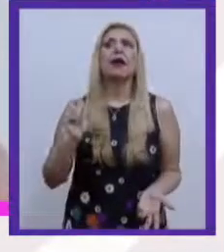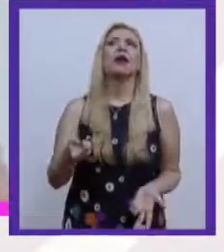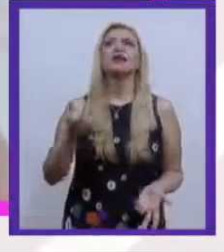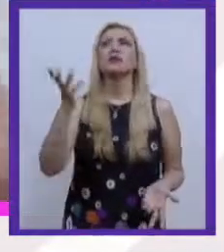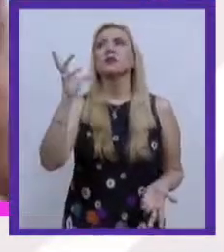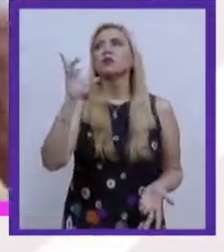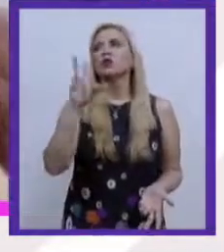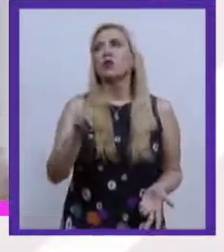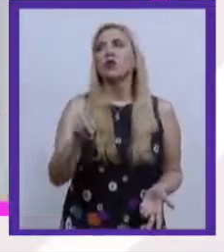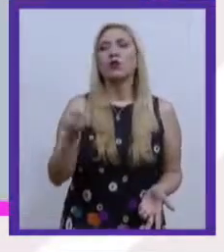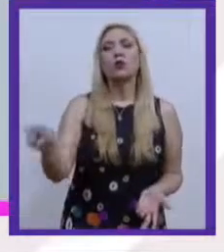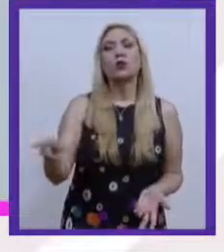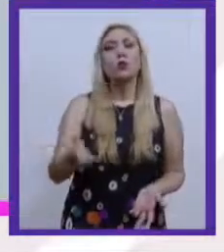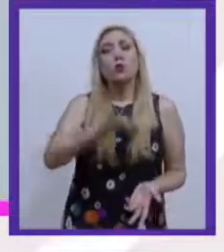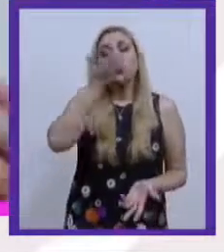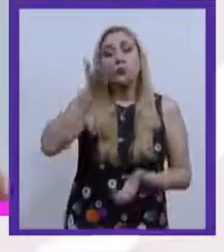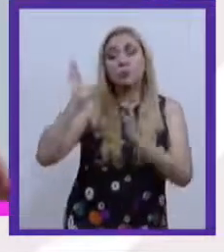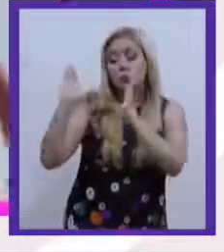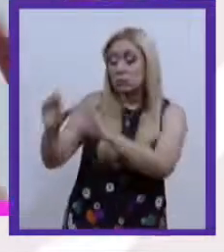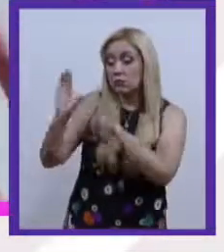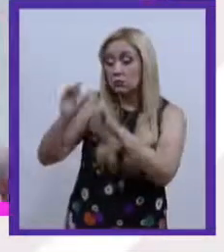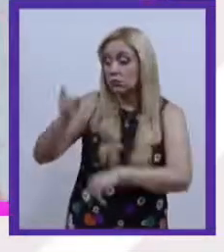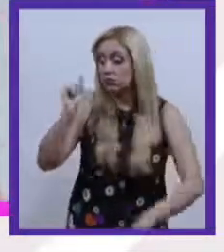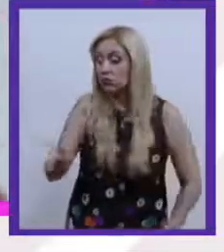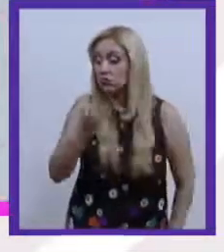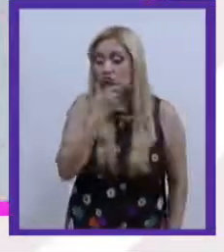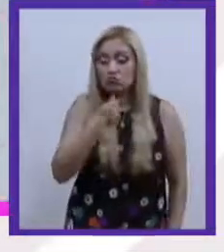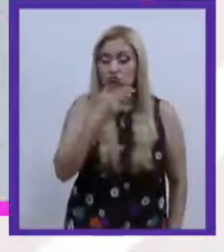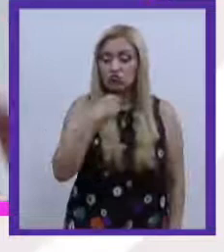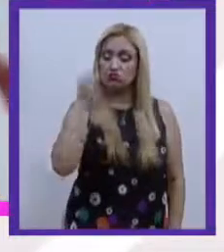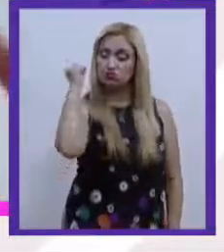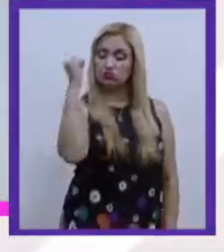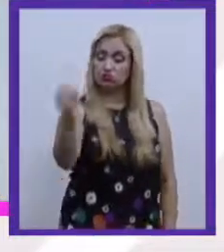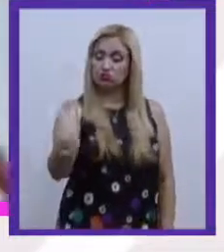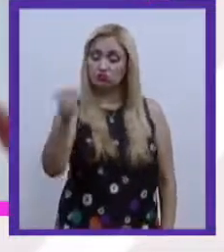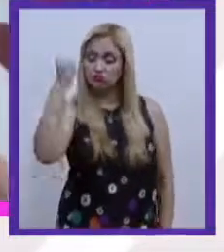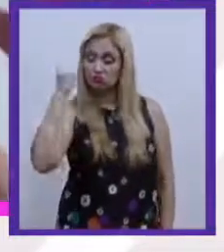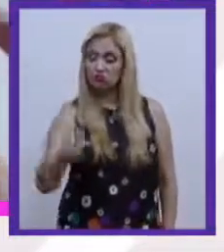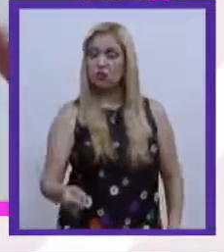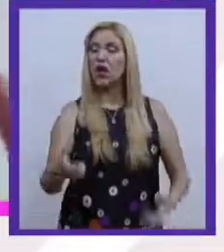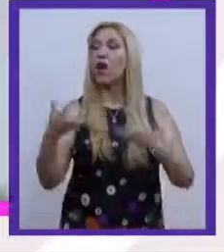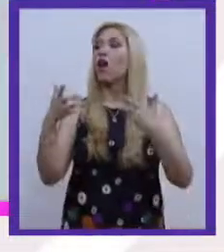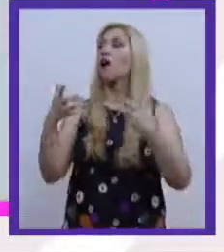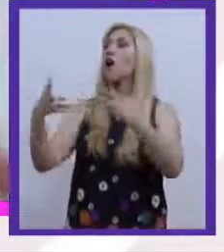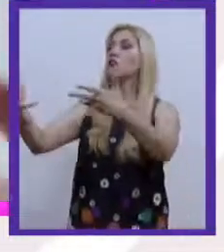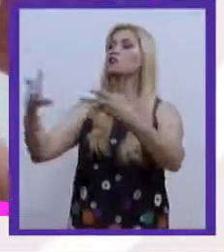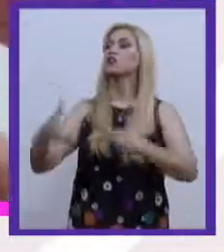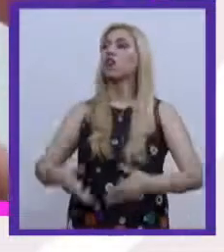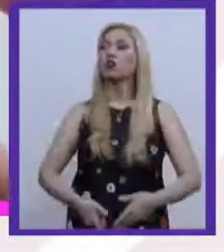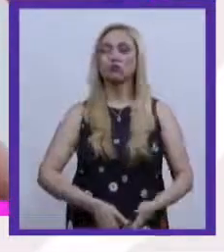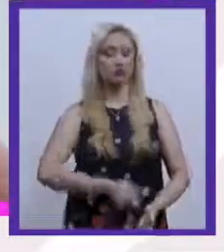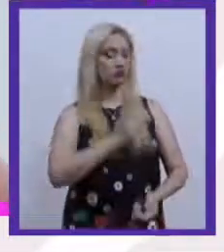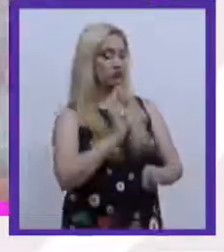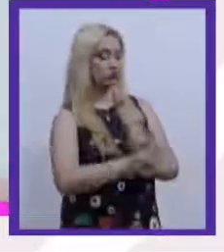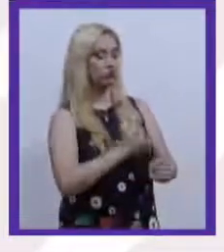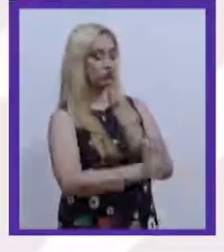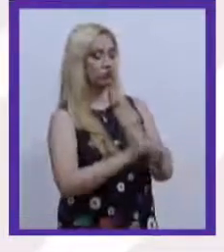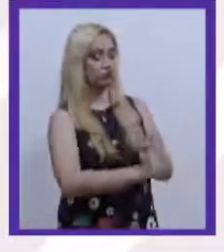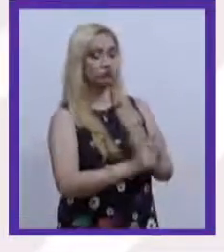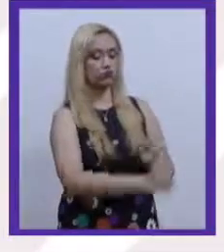sentido de lo que han aprendido que es un valor, ¿no? El valor es la calle, la proveeduría,